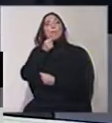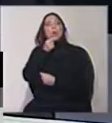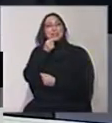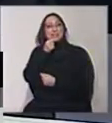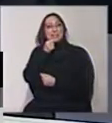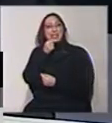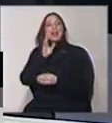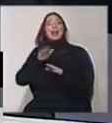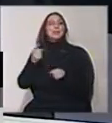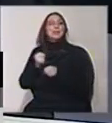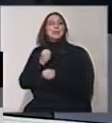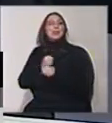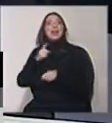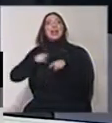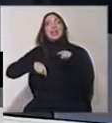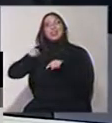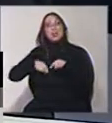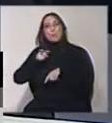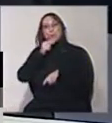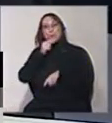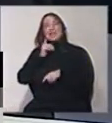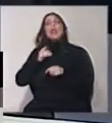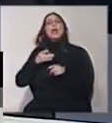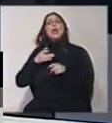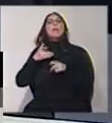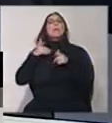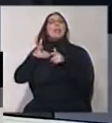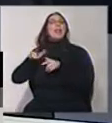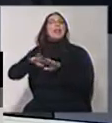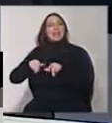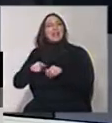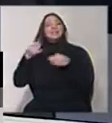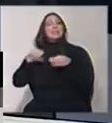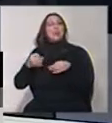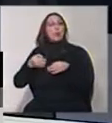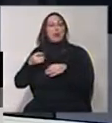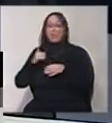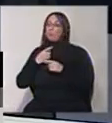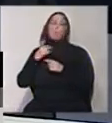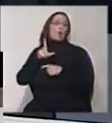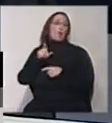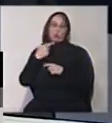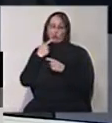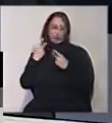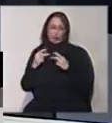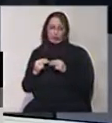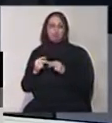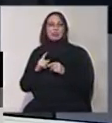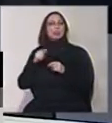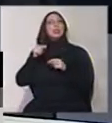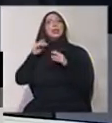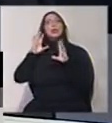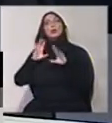el desempeño de la gestión policial y en el combate al delito y en la política de seguridad, por supuesto que no. Yo desecho todas